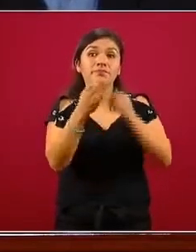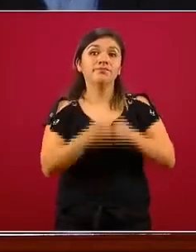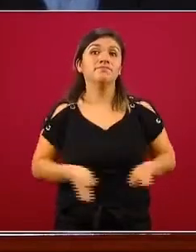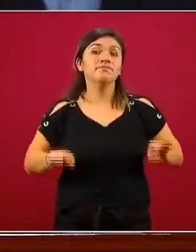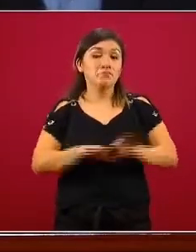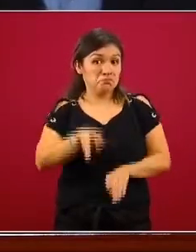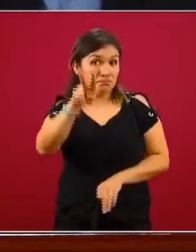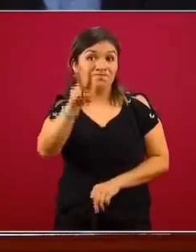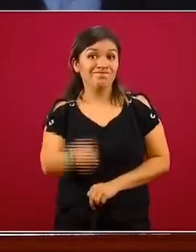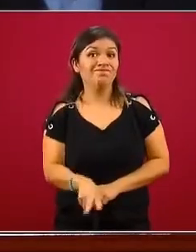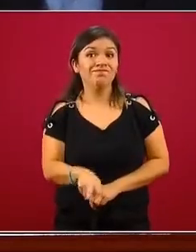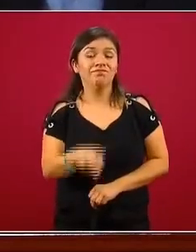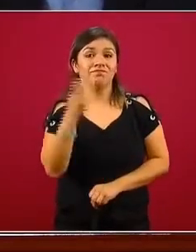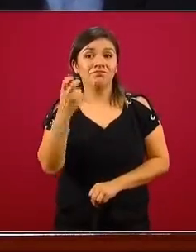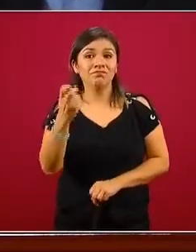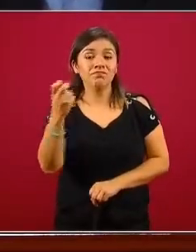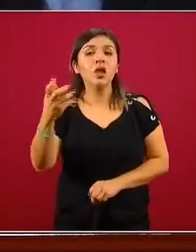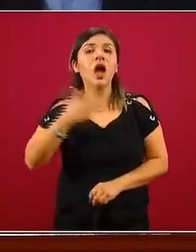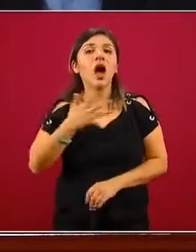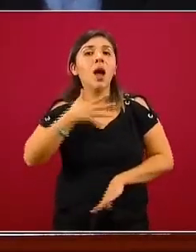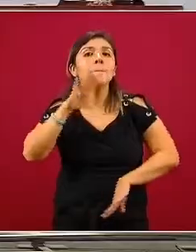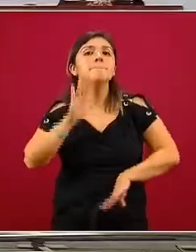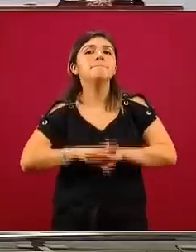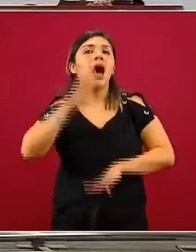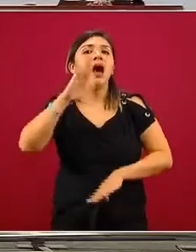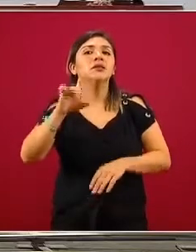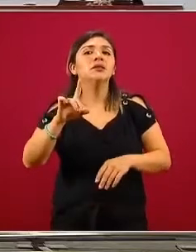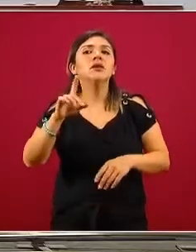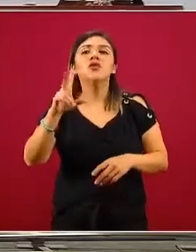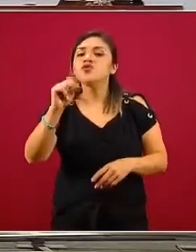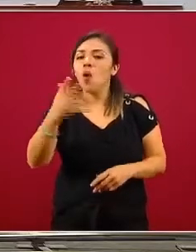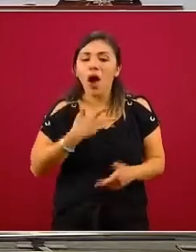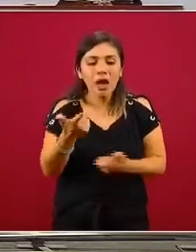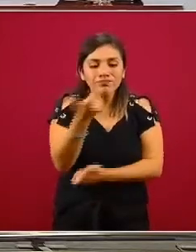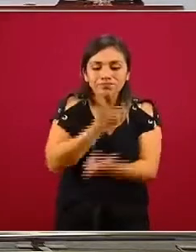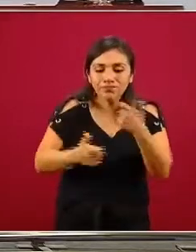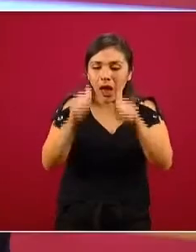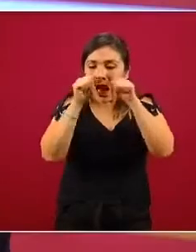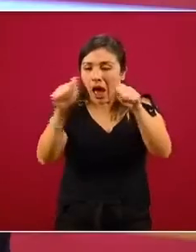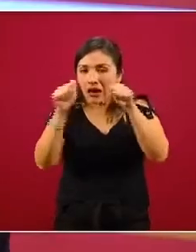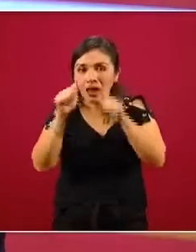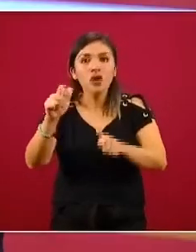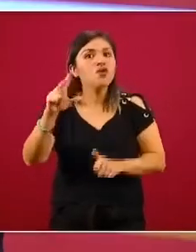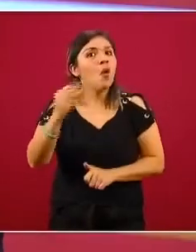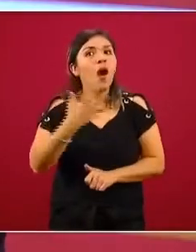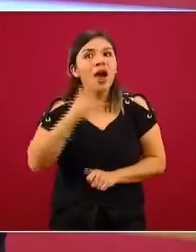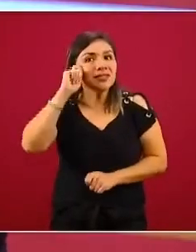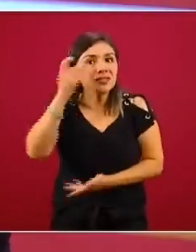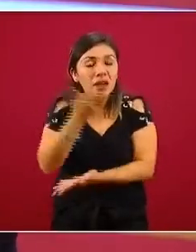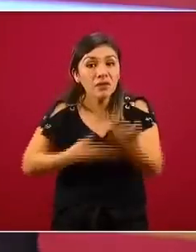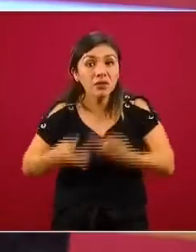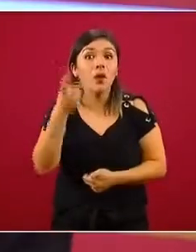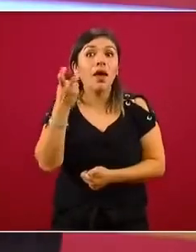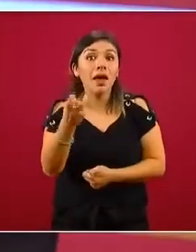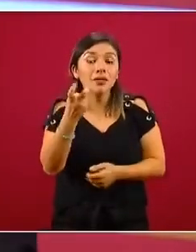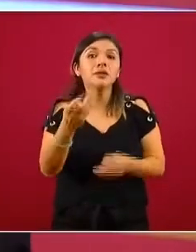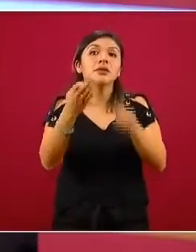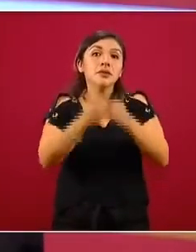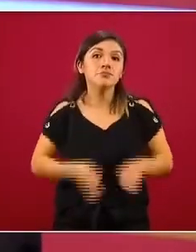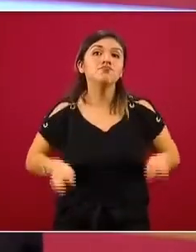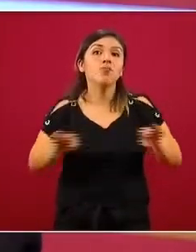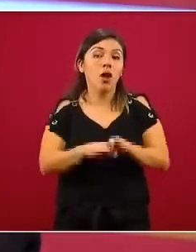porque efectivamente suele ser donde hay mayor escasez de recursos de atención. Entonces, aquí importa mucho